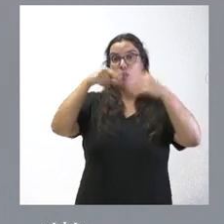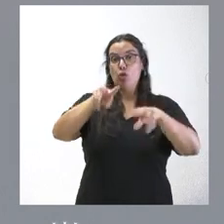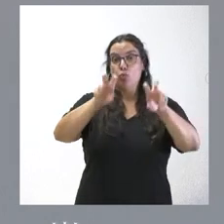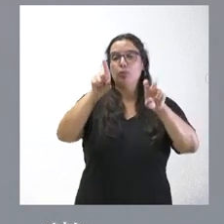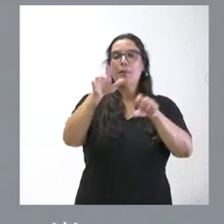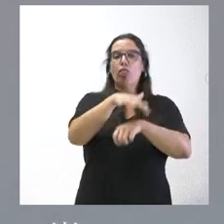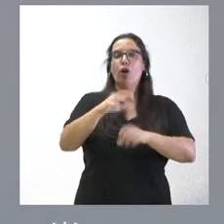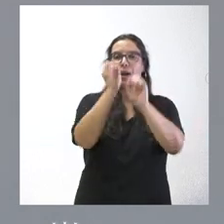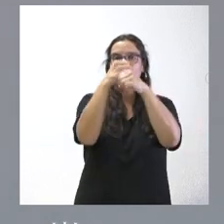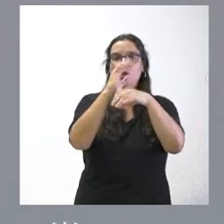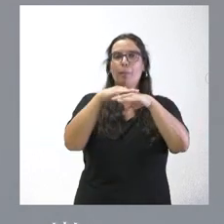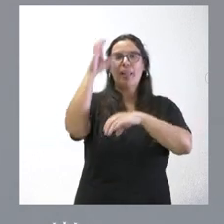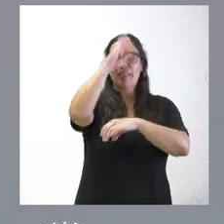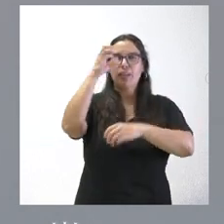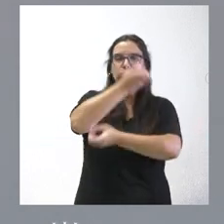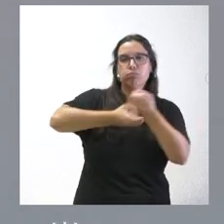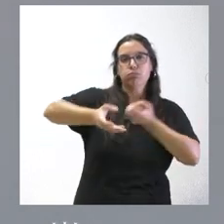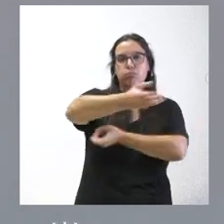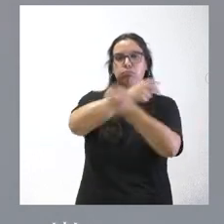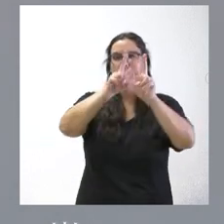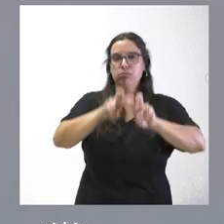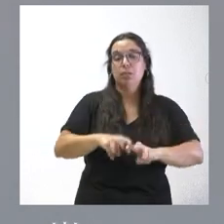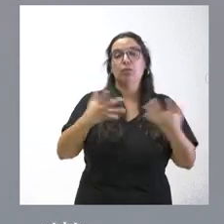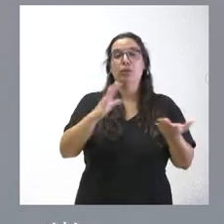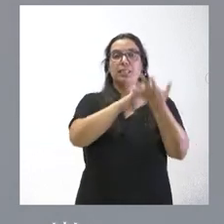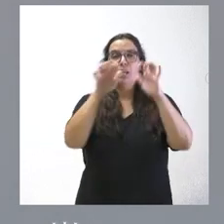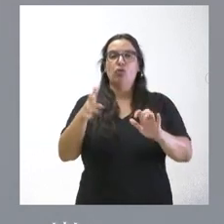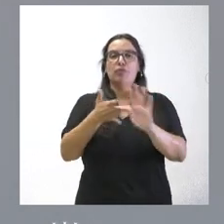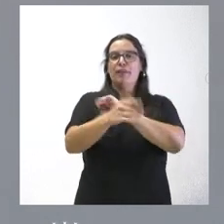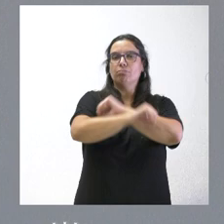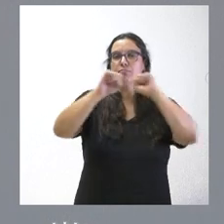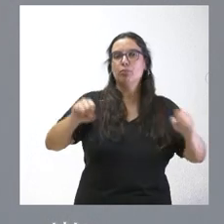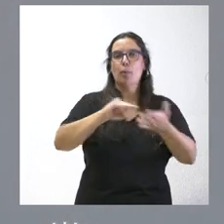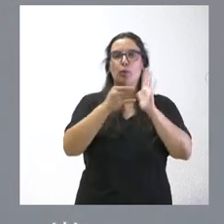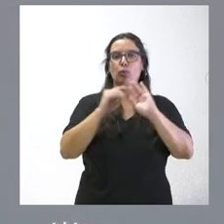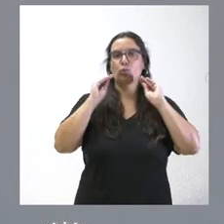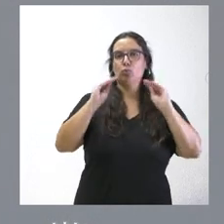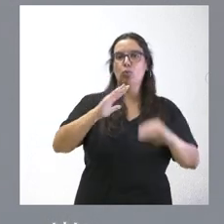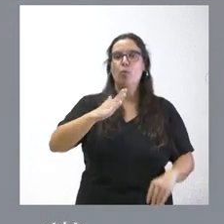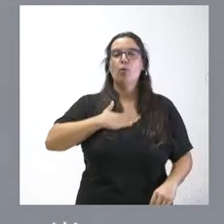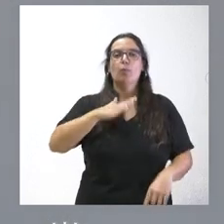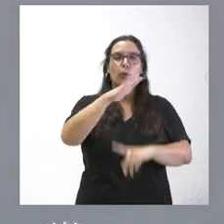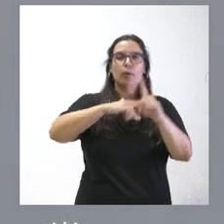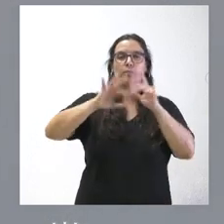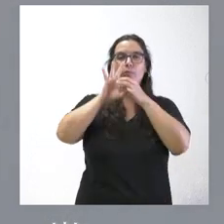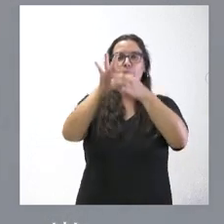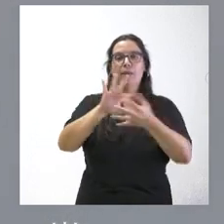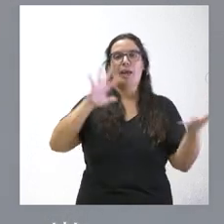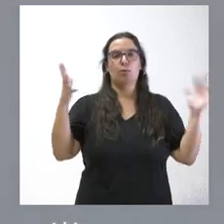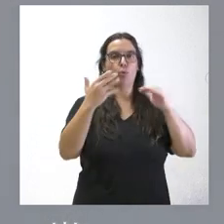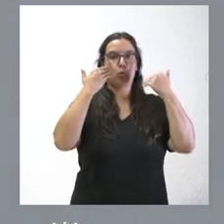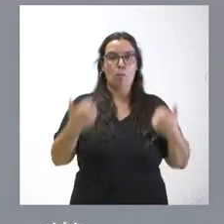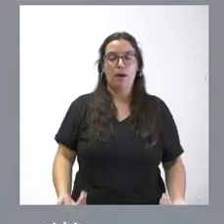Laboratorios para el intercambio científico por tanto Castilla y león sigue consolidando todo su proyecto en torno a lo que es la evolución humana